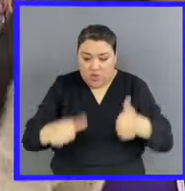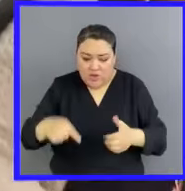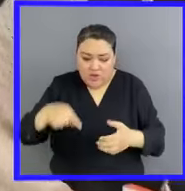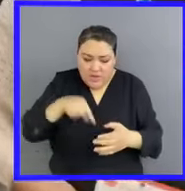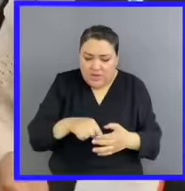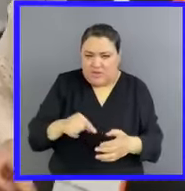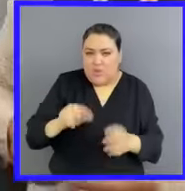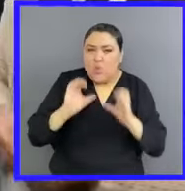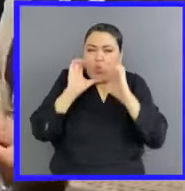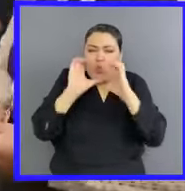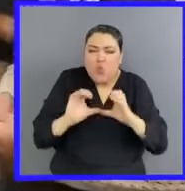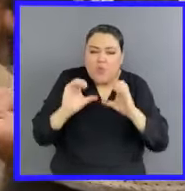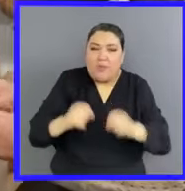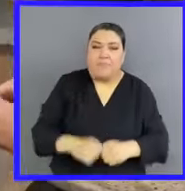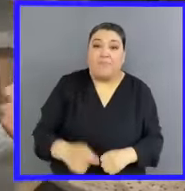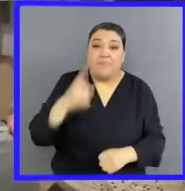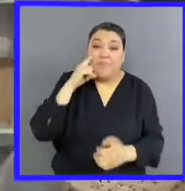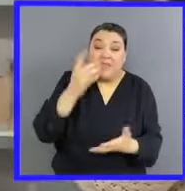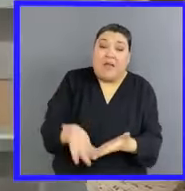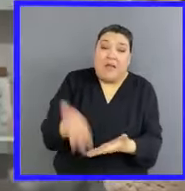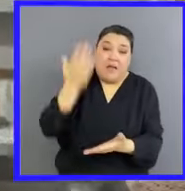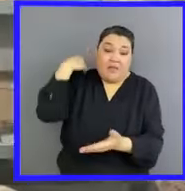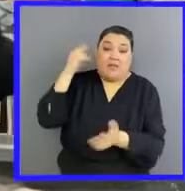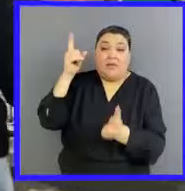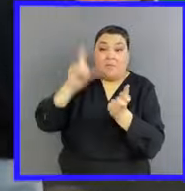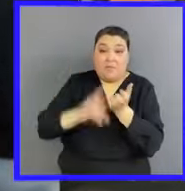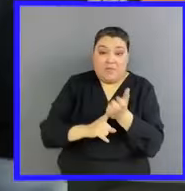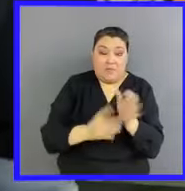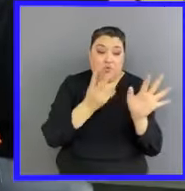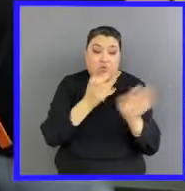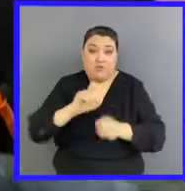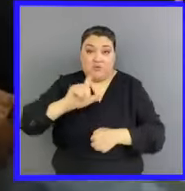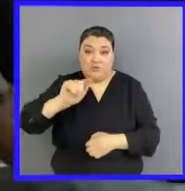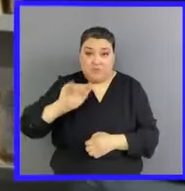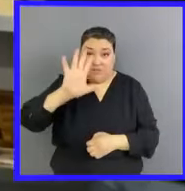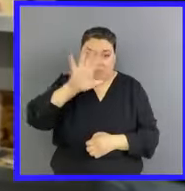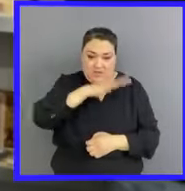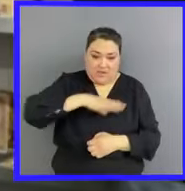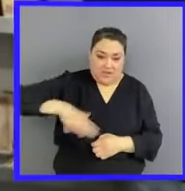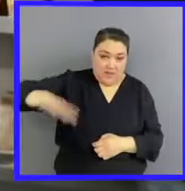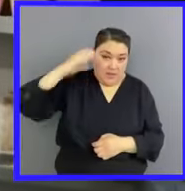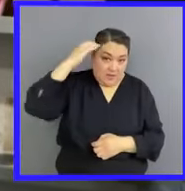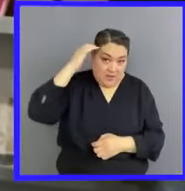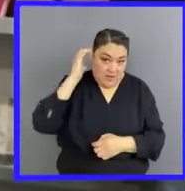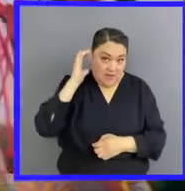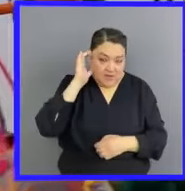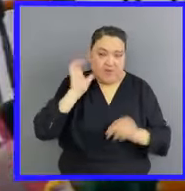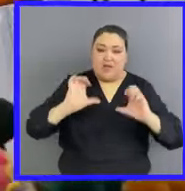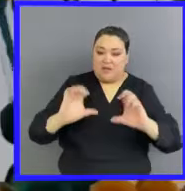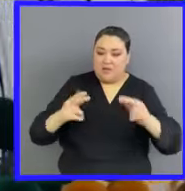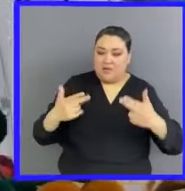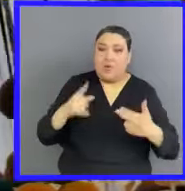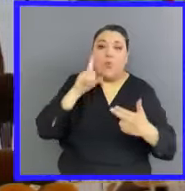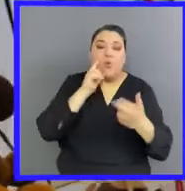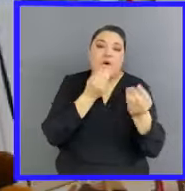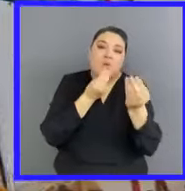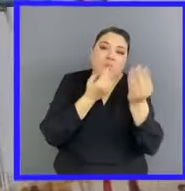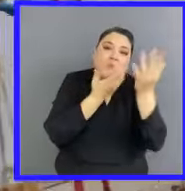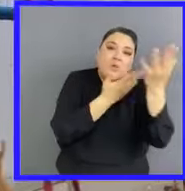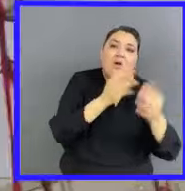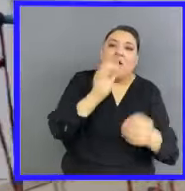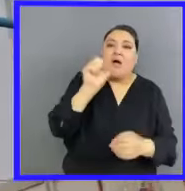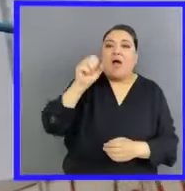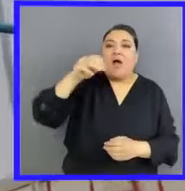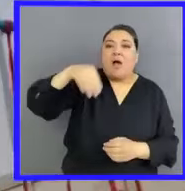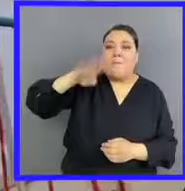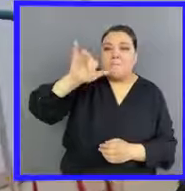Fundado en 1975 en San Cristóbal de las Casas, Chiapas, por la poeta Ámbar Past, el taller